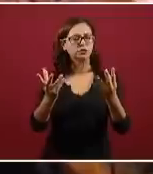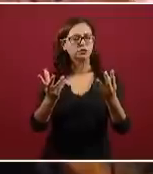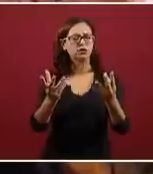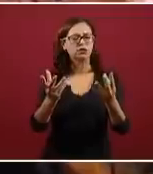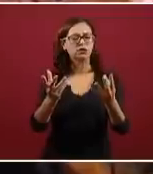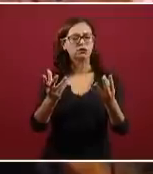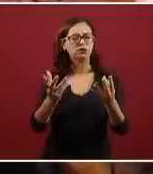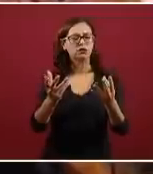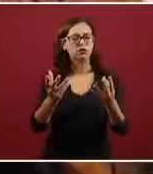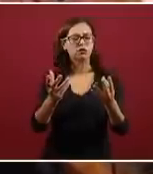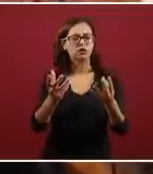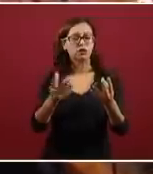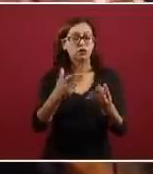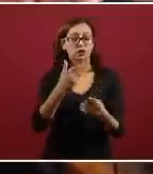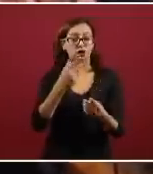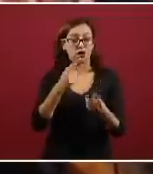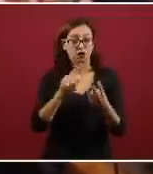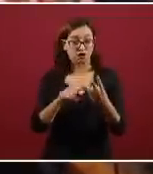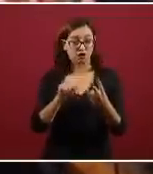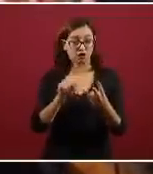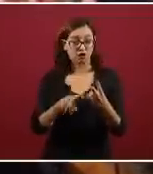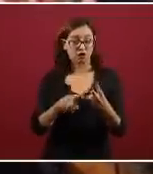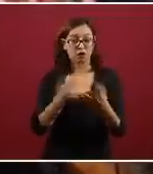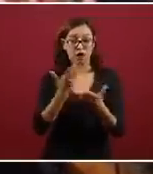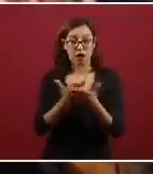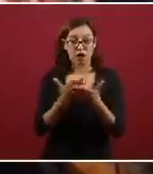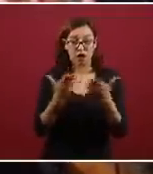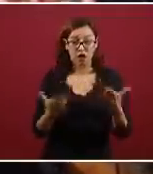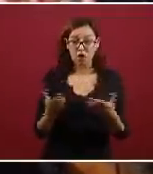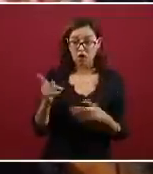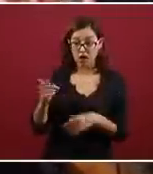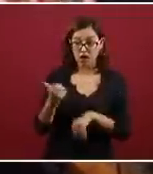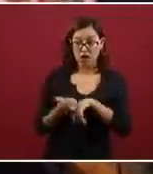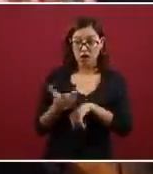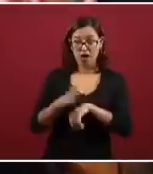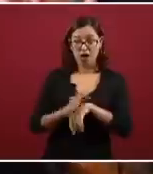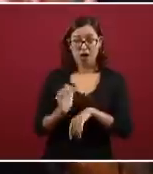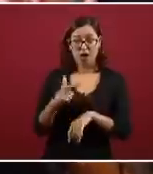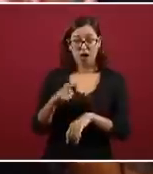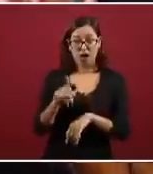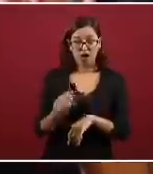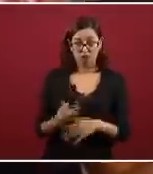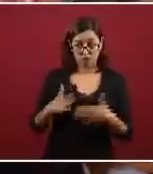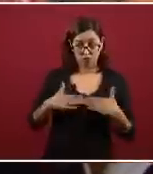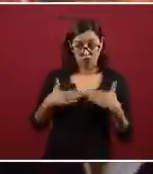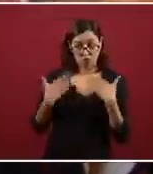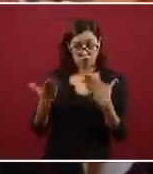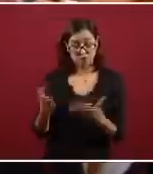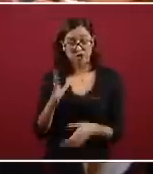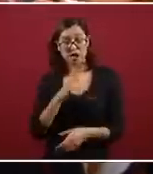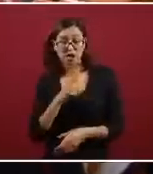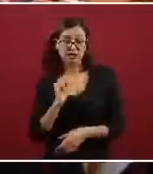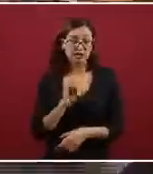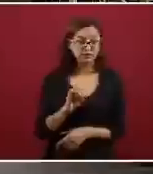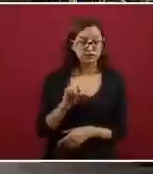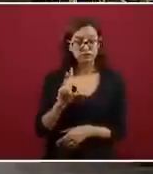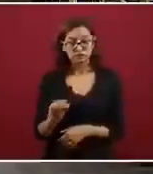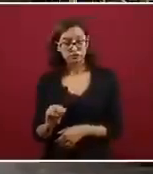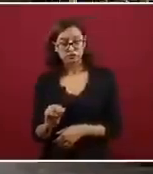Y si hay confianza actualmente en la administración del presidente Andrés Manuel López